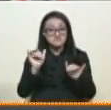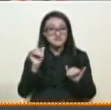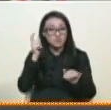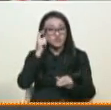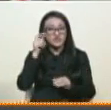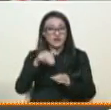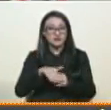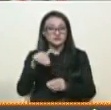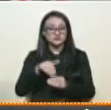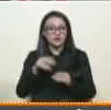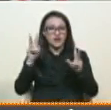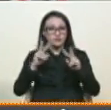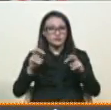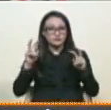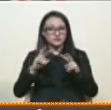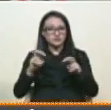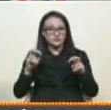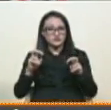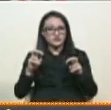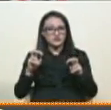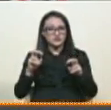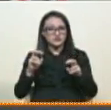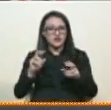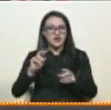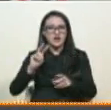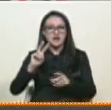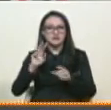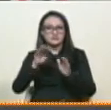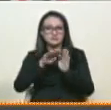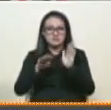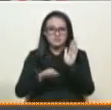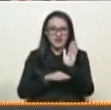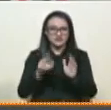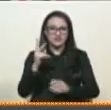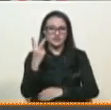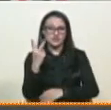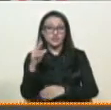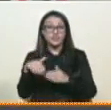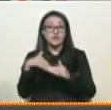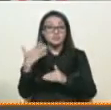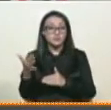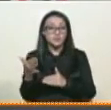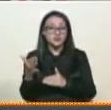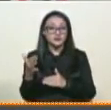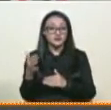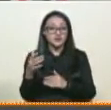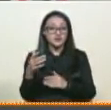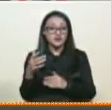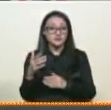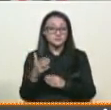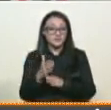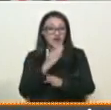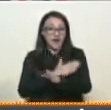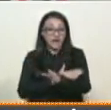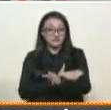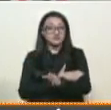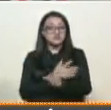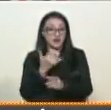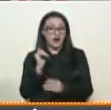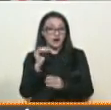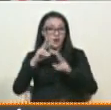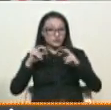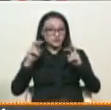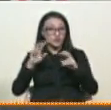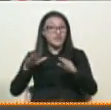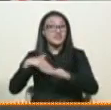Luego tenemos la auditoría de telecomunicaciones fase 2, es decir, después del evento. Hacemos auditorías que son antes del evento y después del evento para